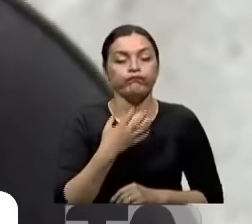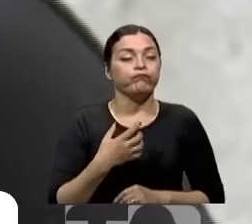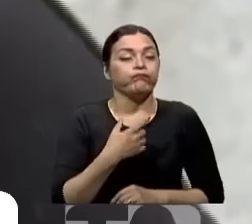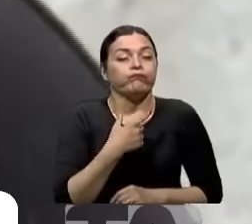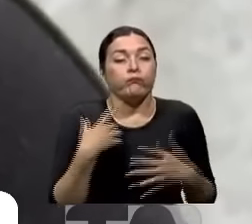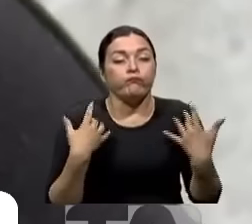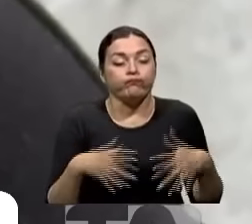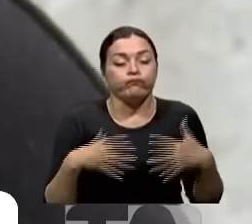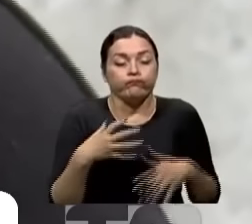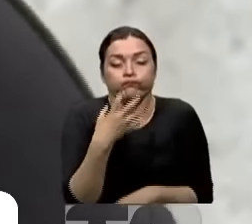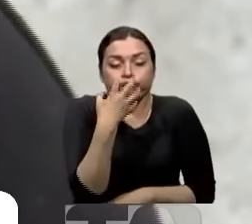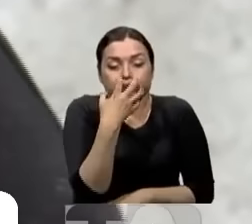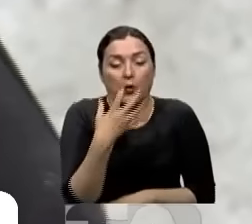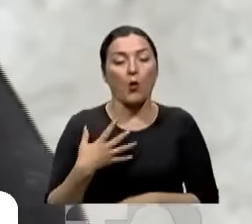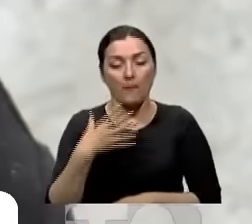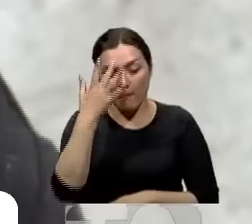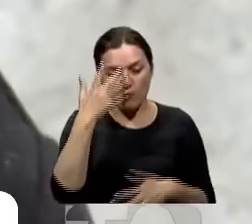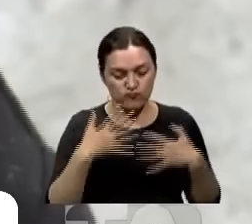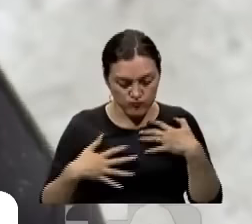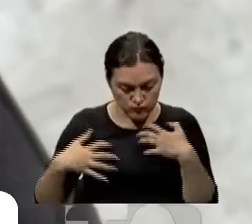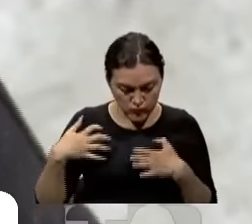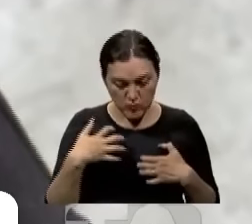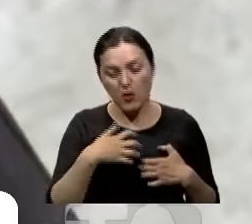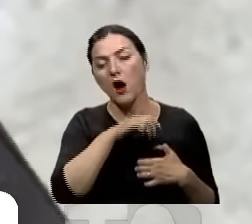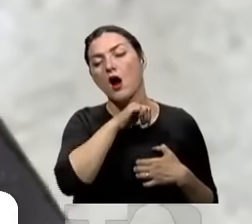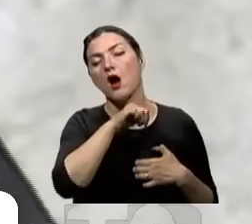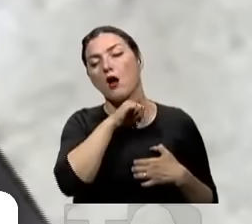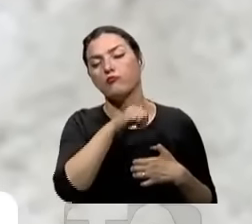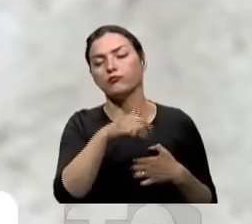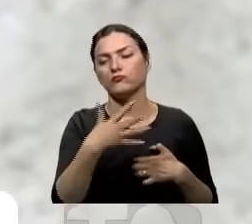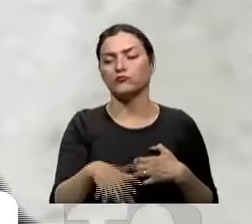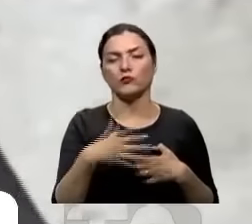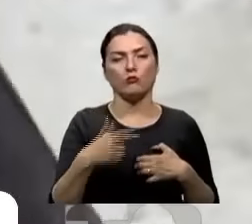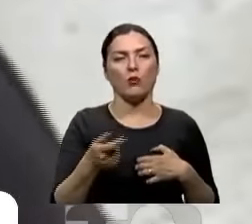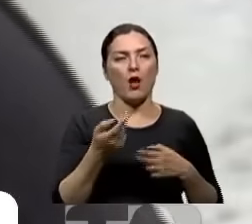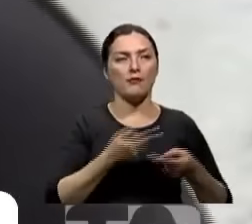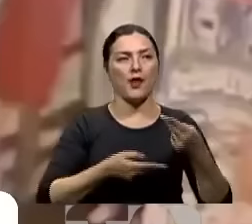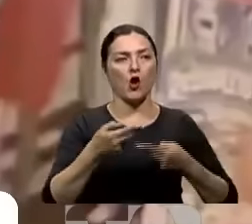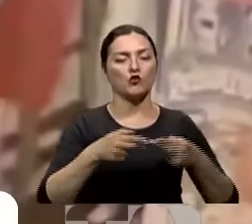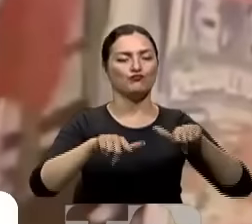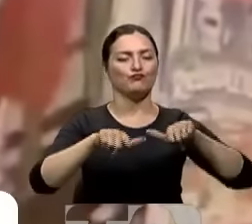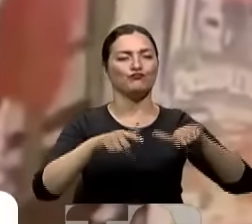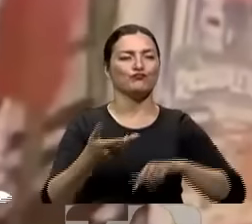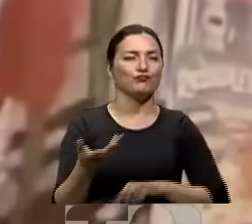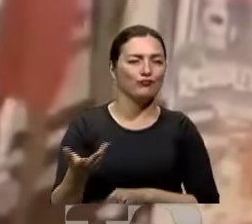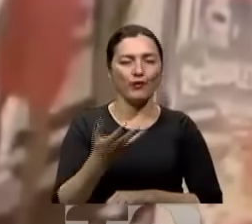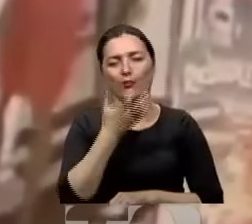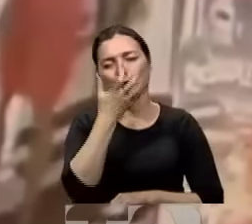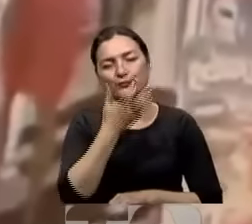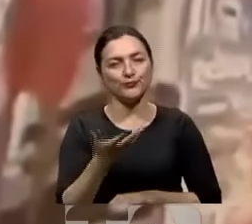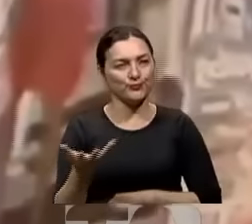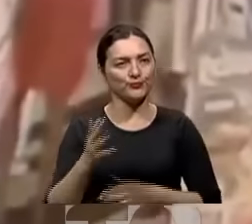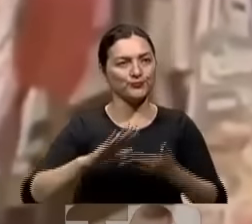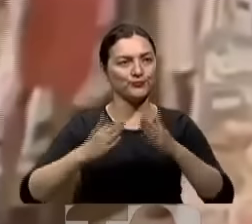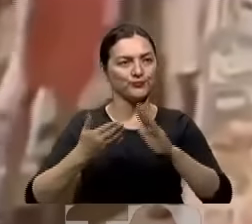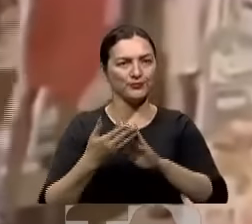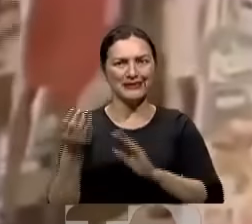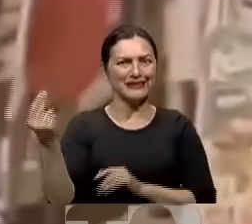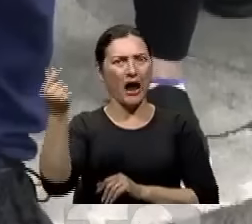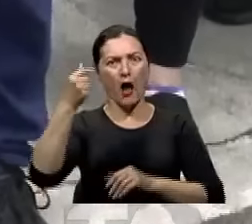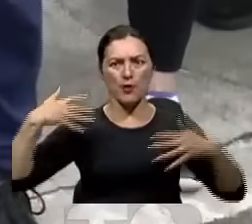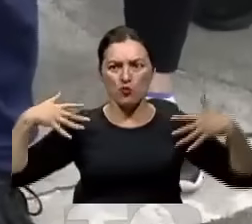asaltos y no solo con los asaltos a los que somos comerciantes aquí en este sector. Tras lo sucedido, la reacción de la comunidad no se